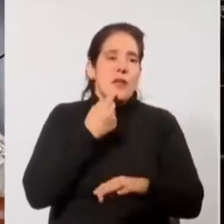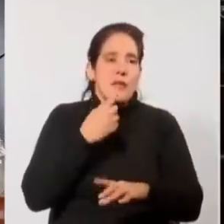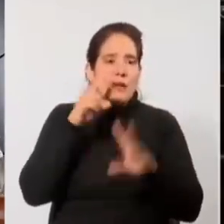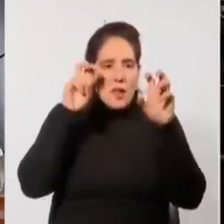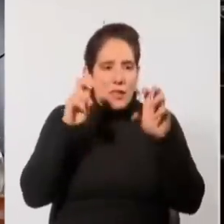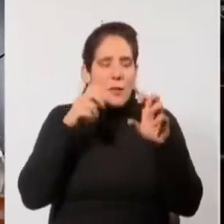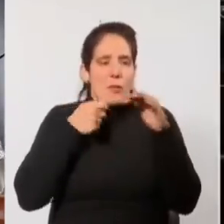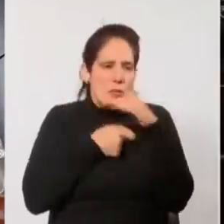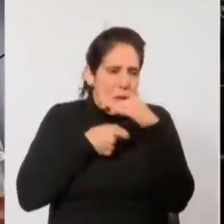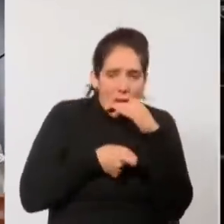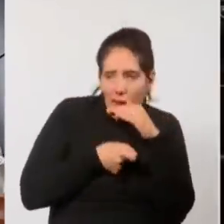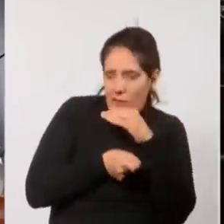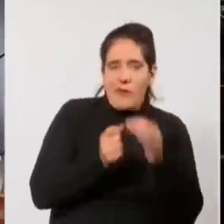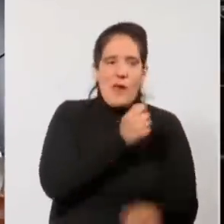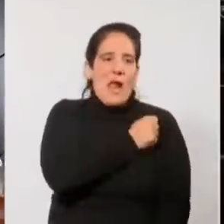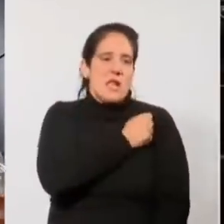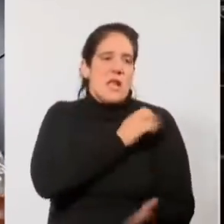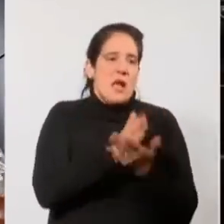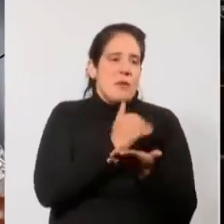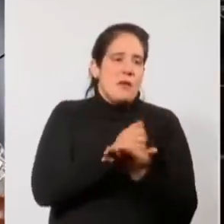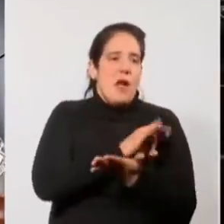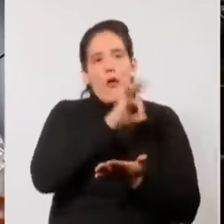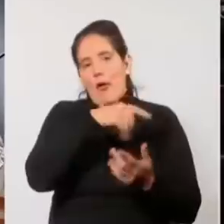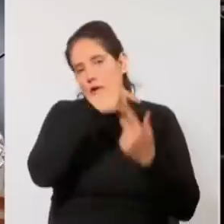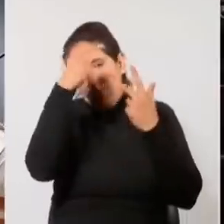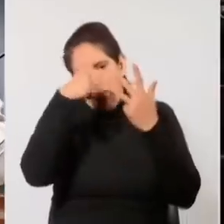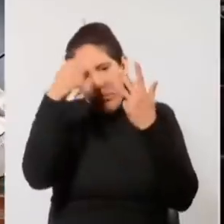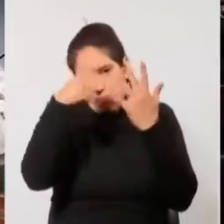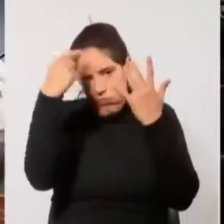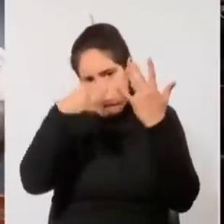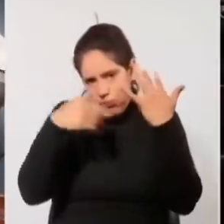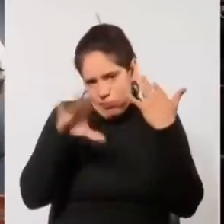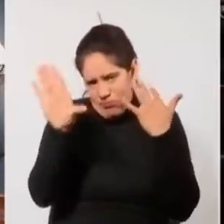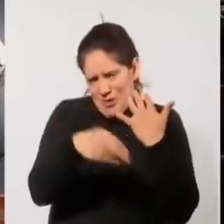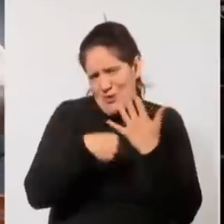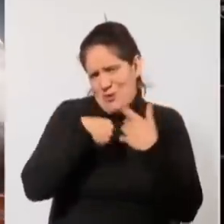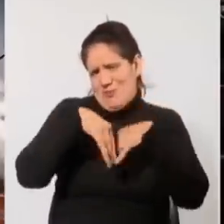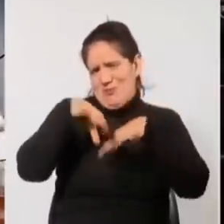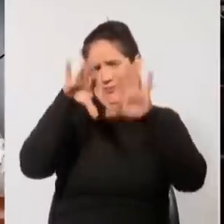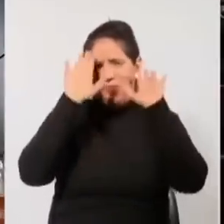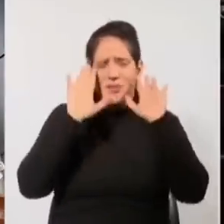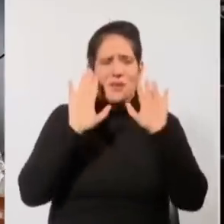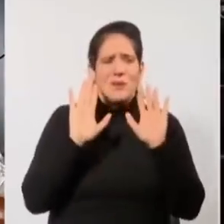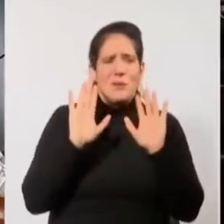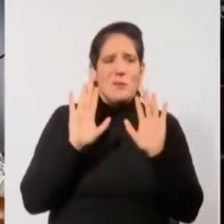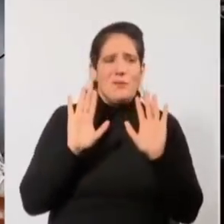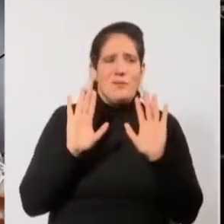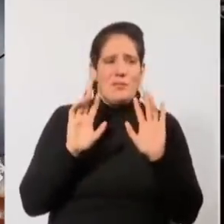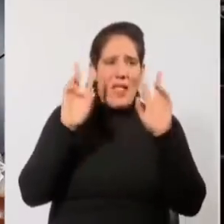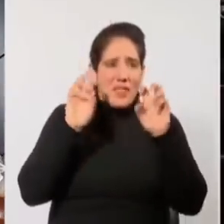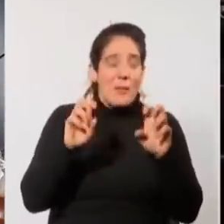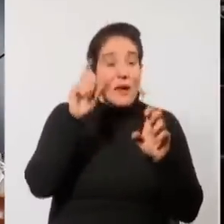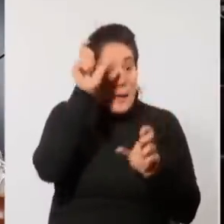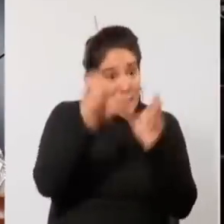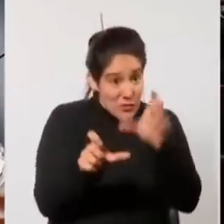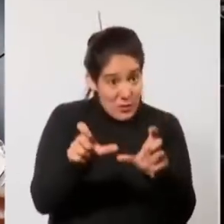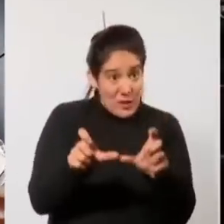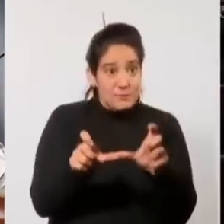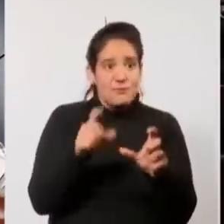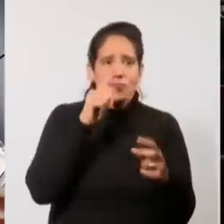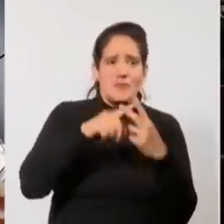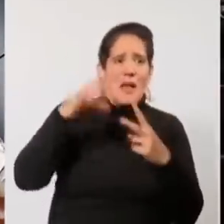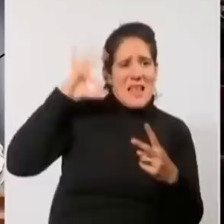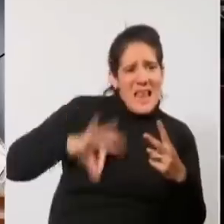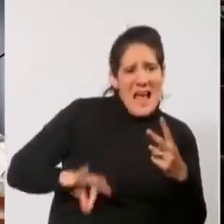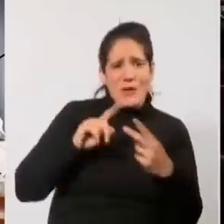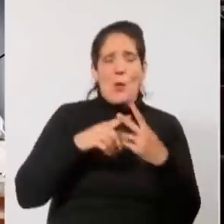corrupción en Artigas, o de Marcet, o de Artesiano, o de un sinnúmero de cuestiones que a la gente, más el salario,